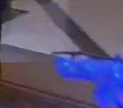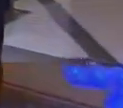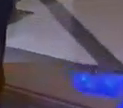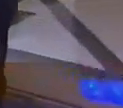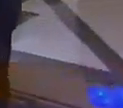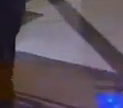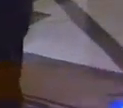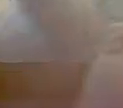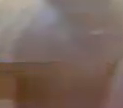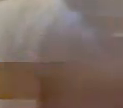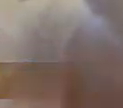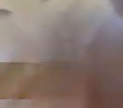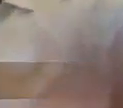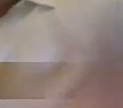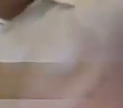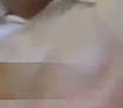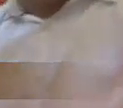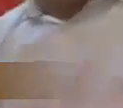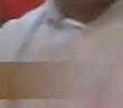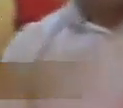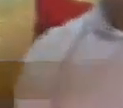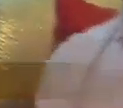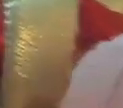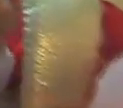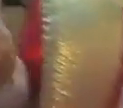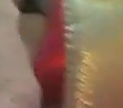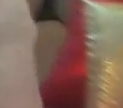jamás lo vi.